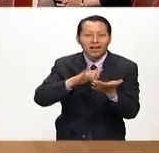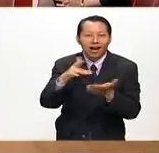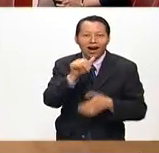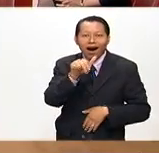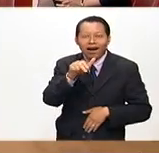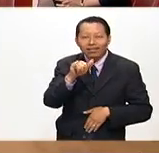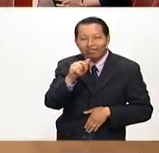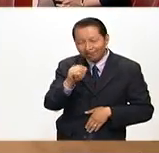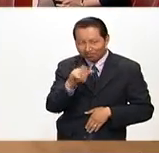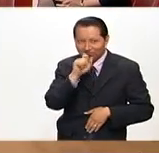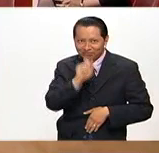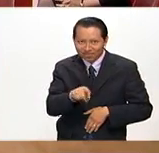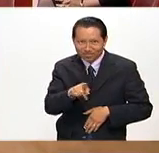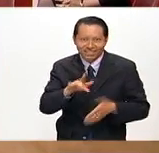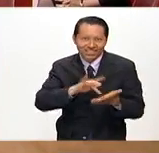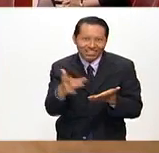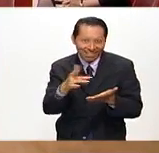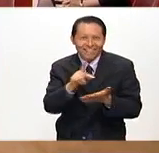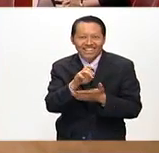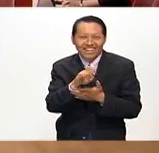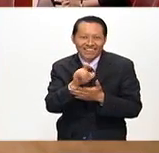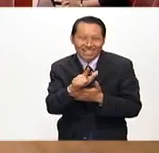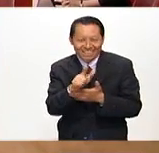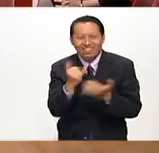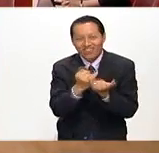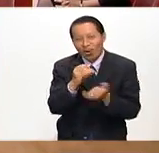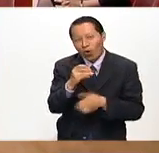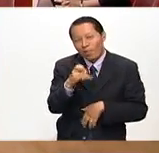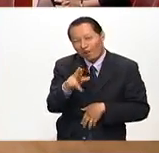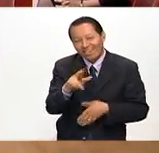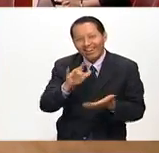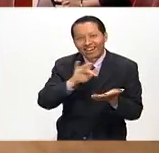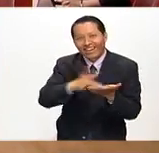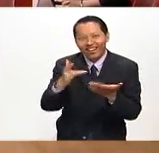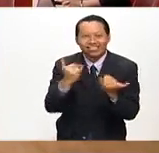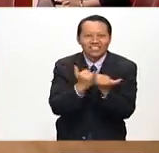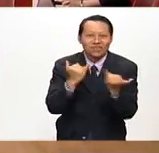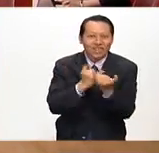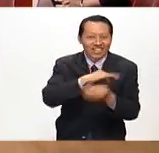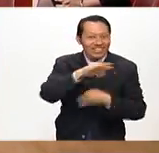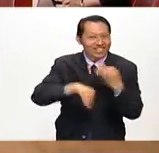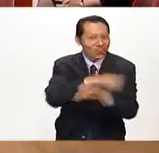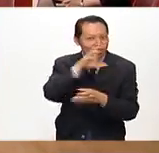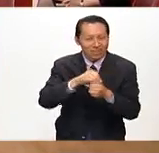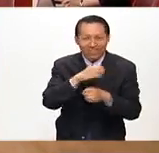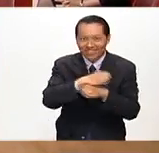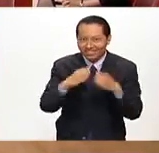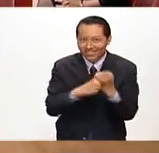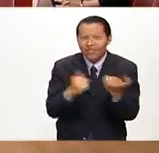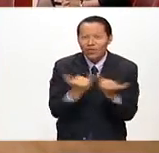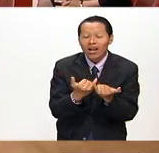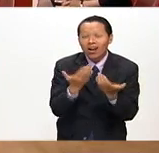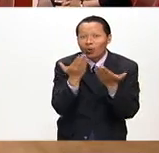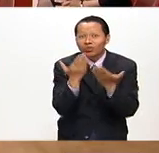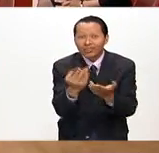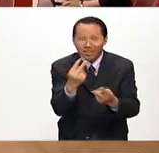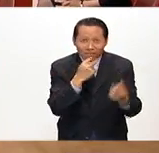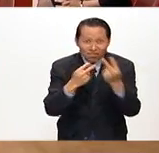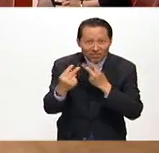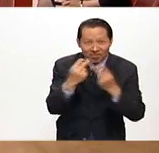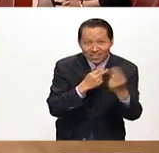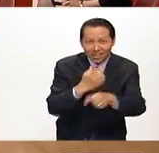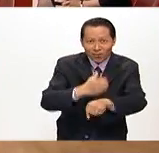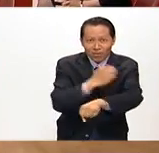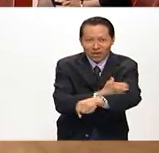Anita, a Daniel y a Omar. Sí, gracias por sobre todas las cosas. A usted por habernos acompañado. Siempre le voy